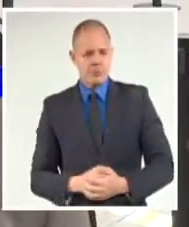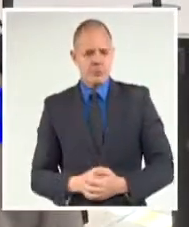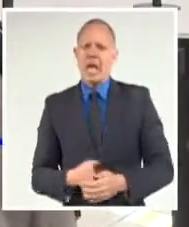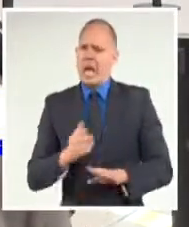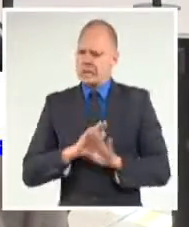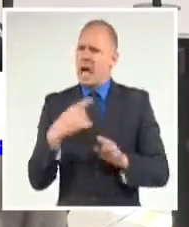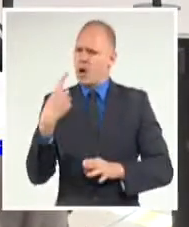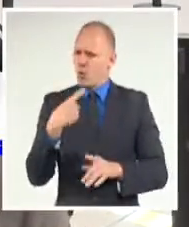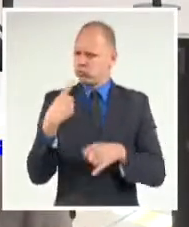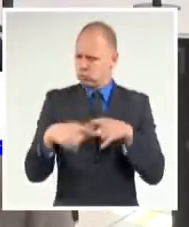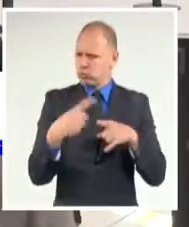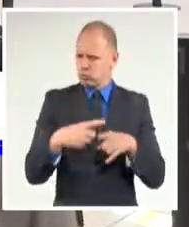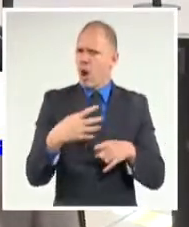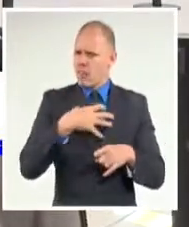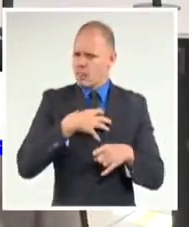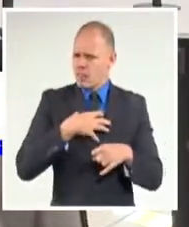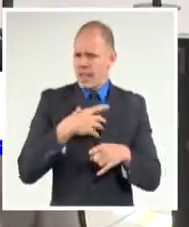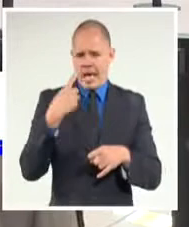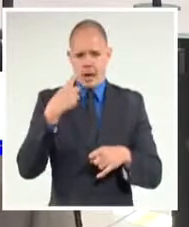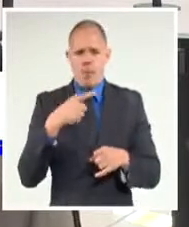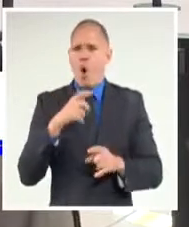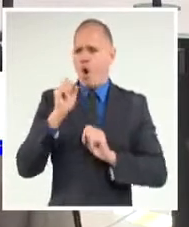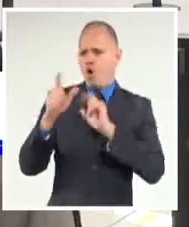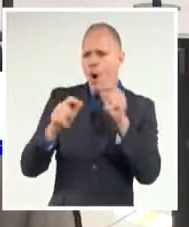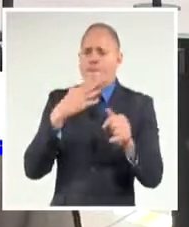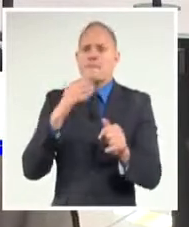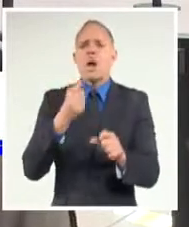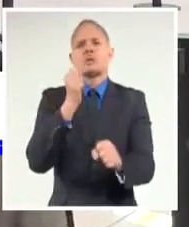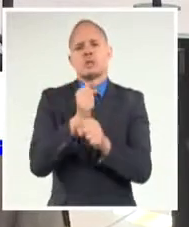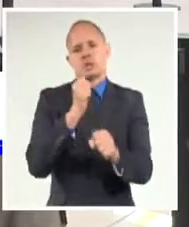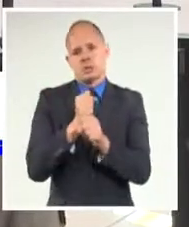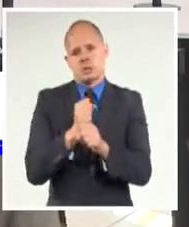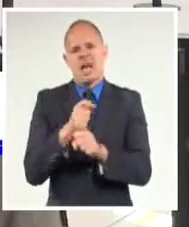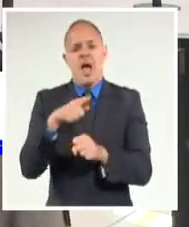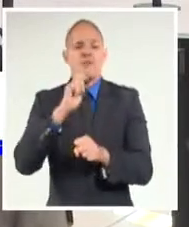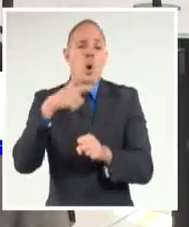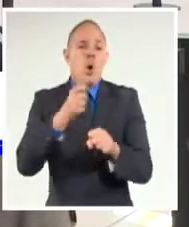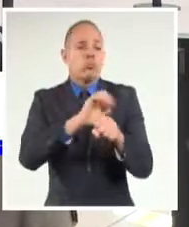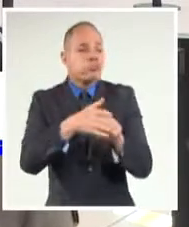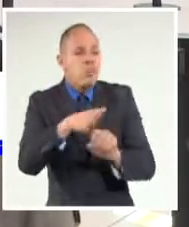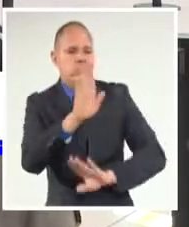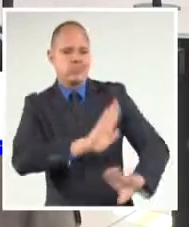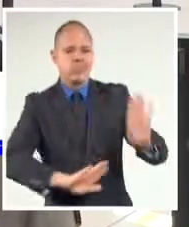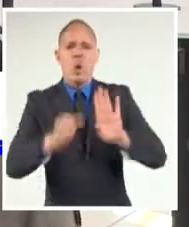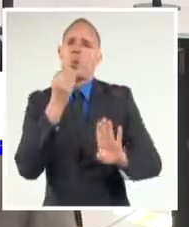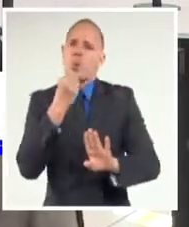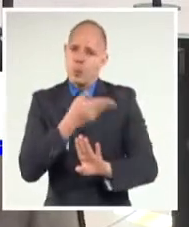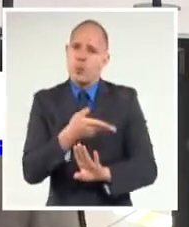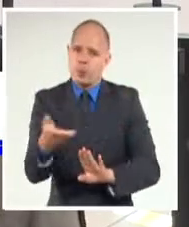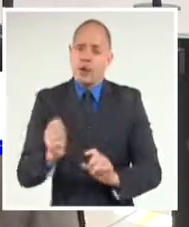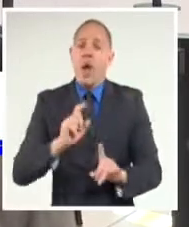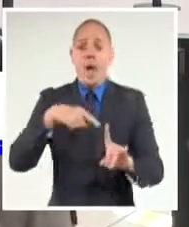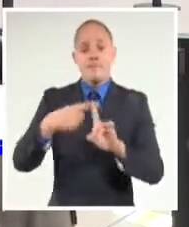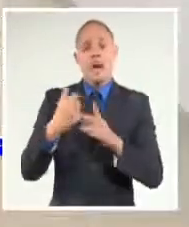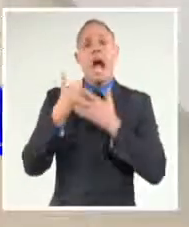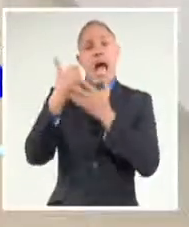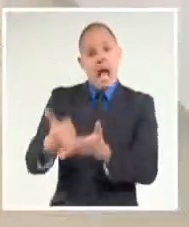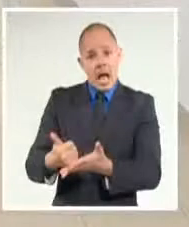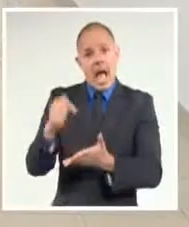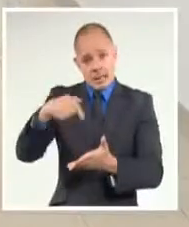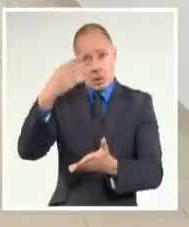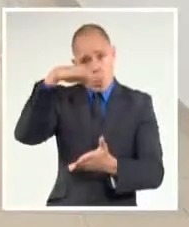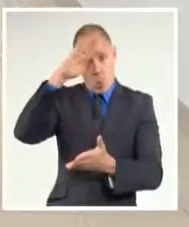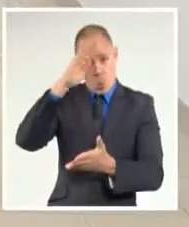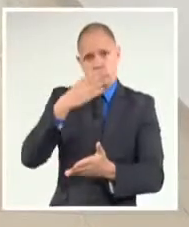equipamientos para un mejor trabajo en cuanto al enfrentamiento y la seguridad de nuestro país.